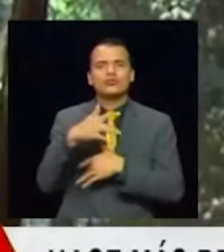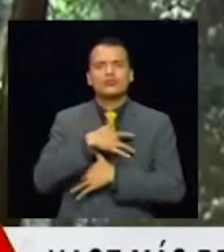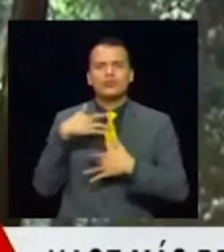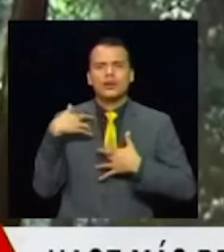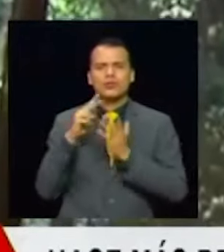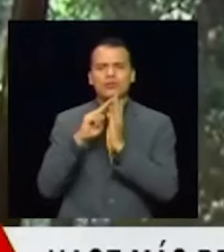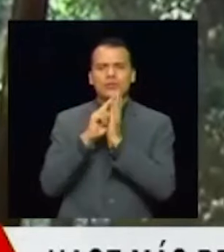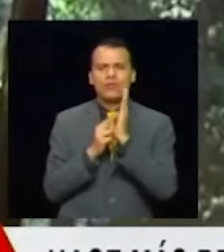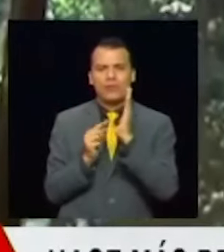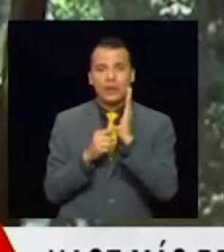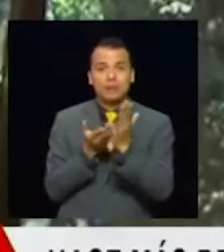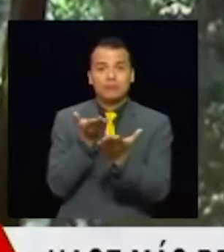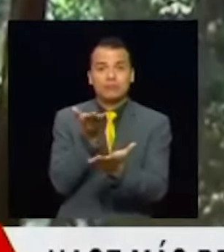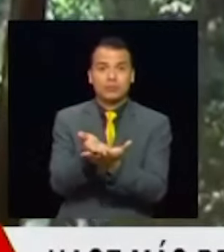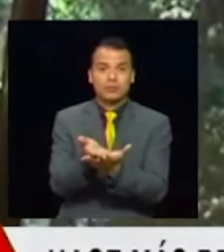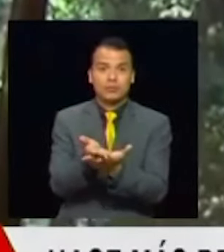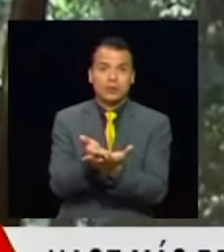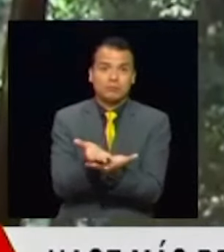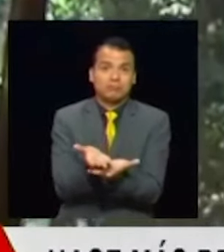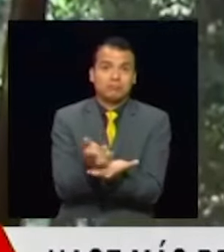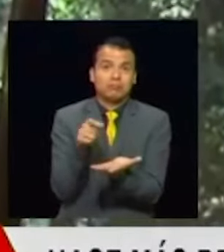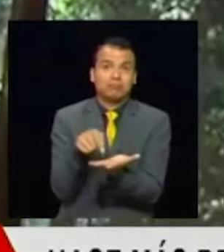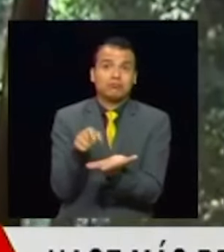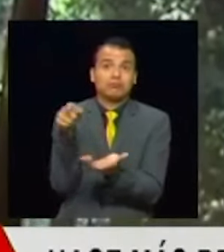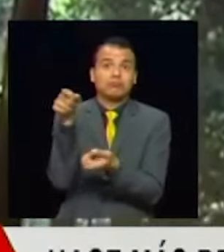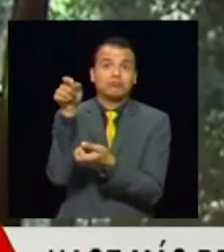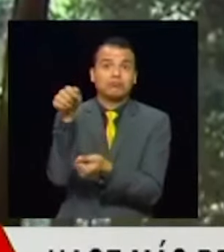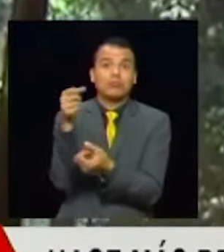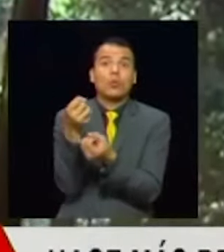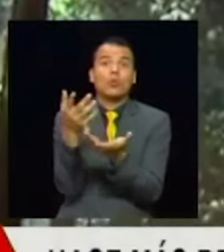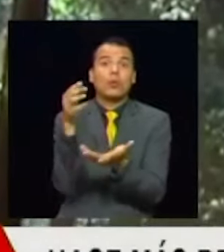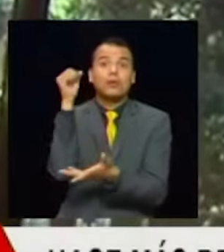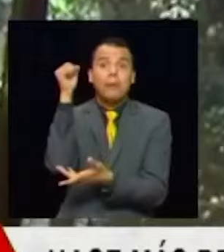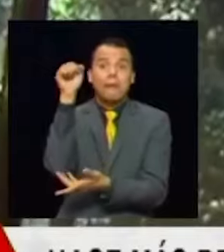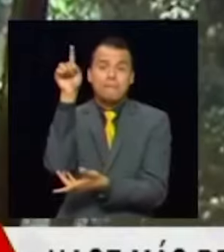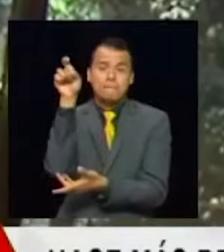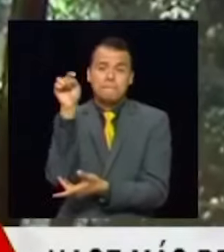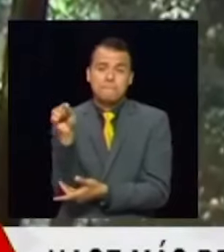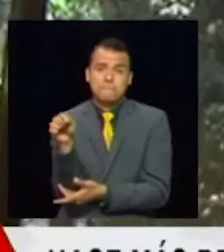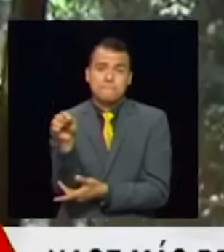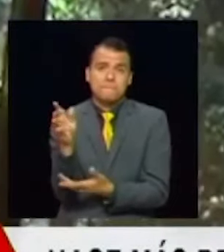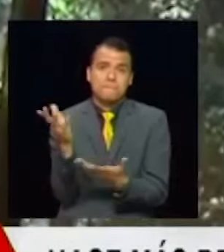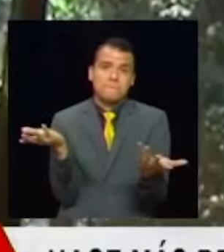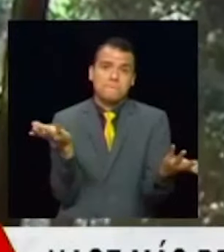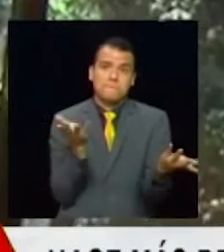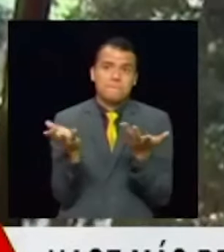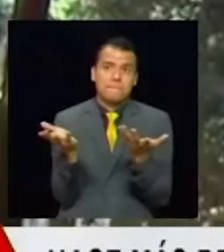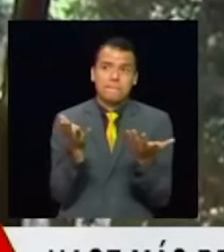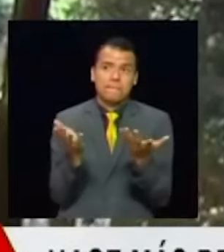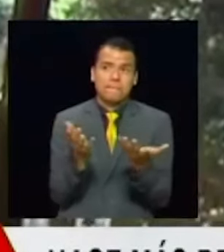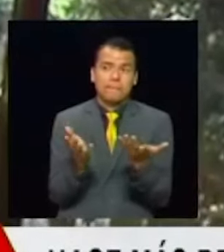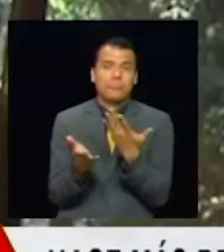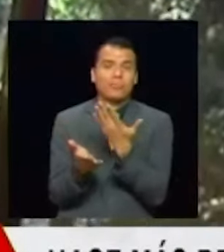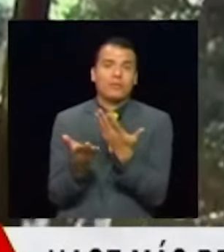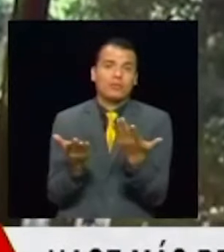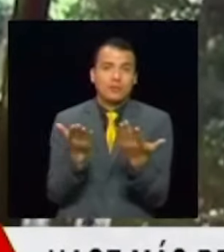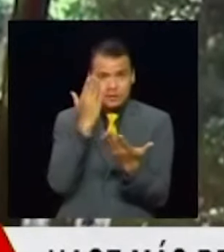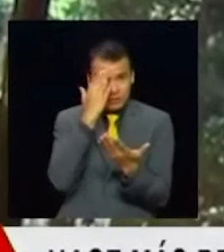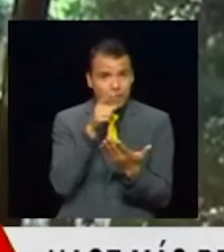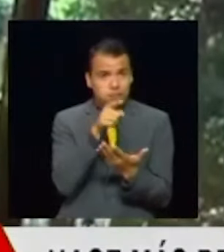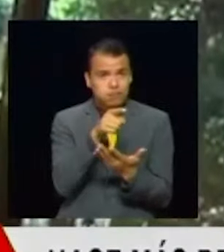se desconocía el cuánto iba a costar la reforma, uno de los temas que siempre aparecía era: el sistema tiene hoy